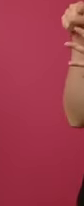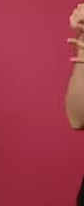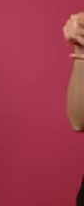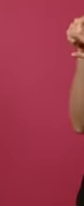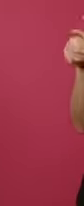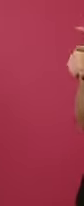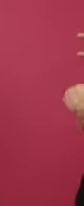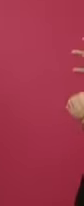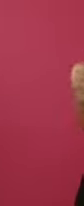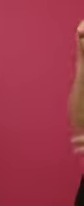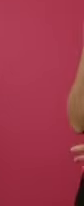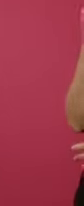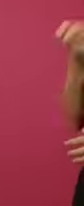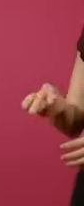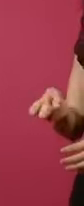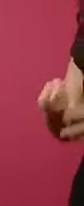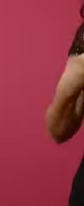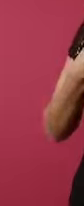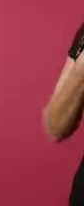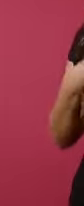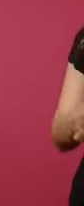porque si la educación